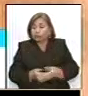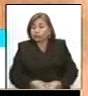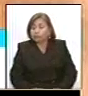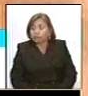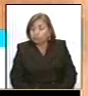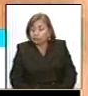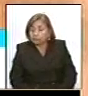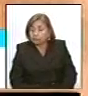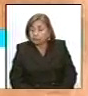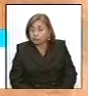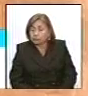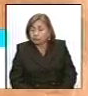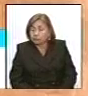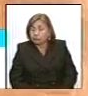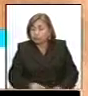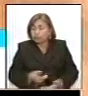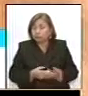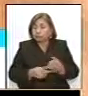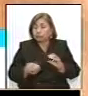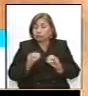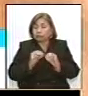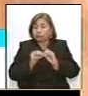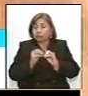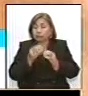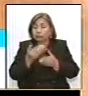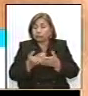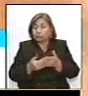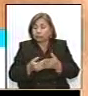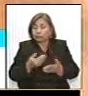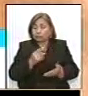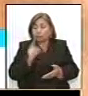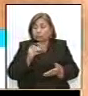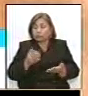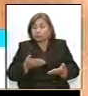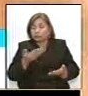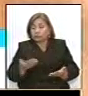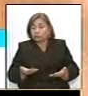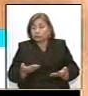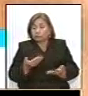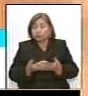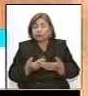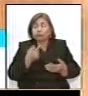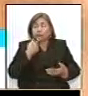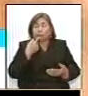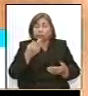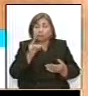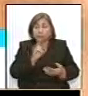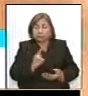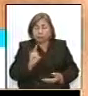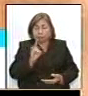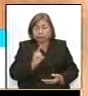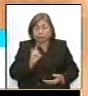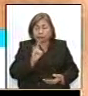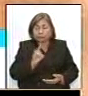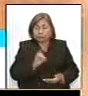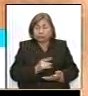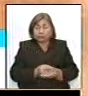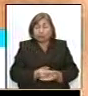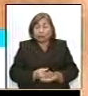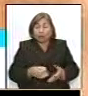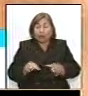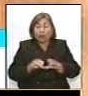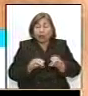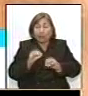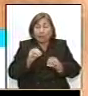anterior y haciendo la regularización de que efectivamente no había estado donde dijo que había estado, sino que había estado en otro lado, y bueno,